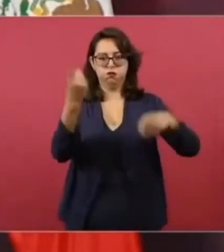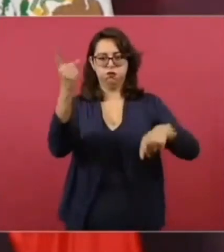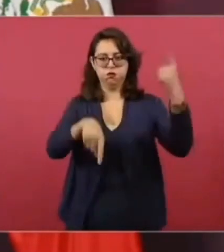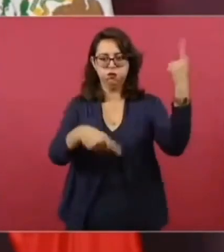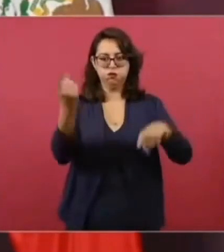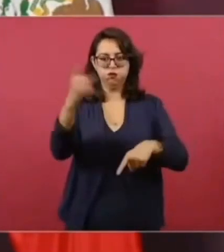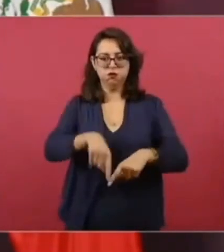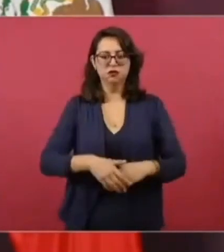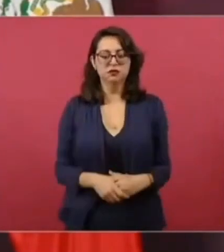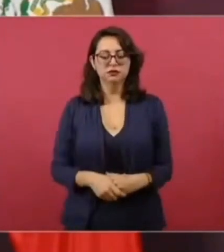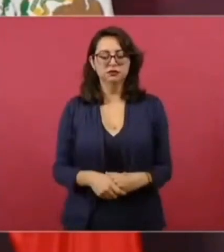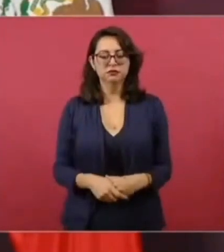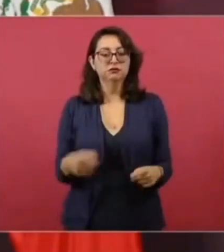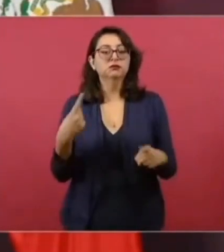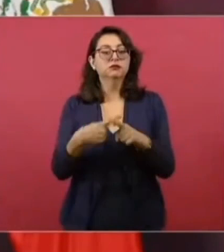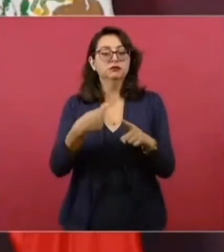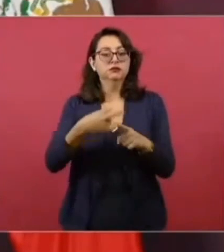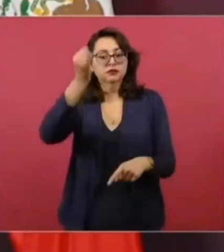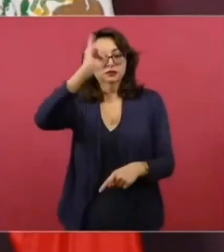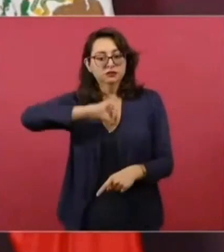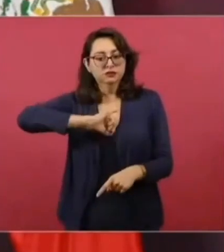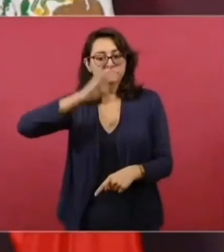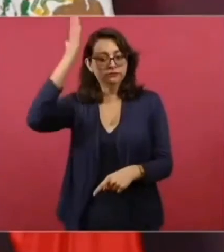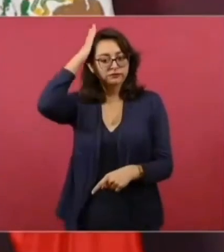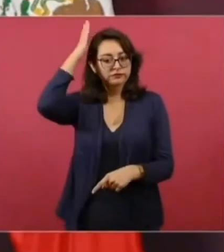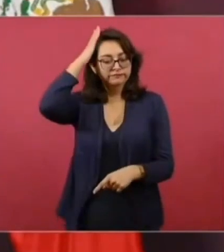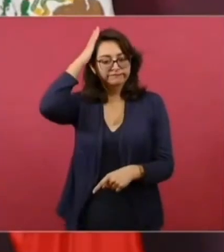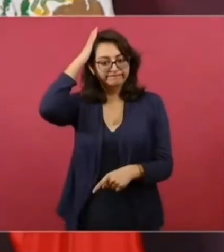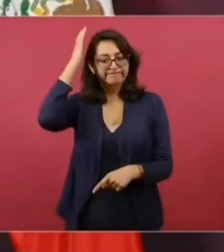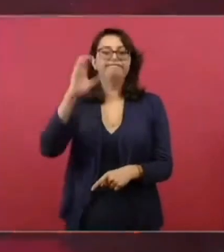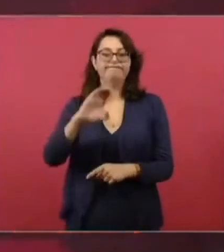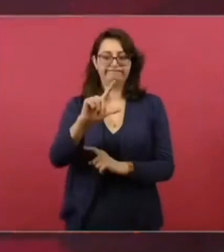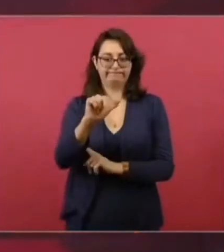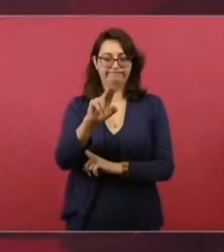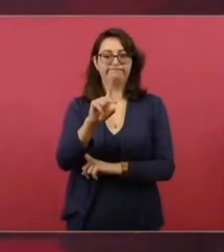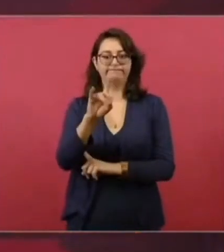cuyo gerente es Claudio X González, hijo.